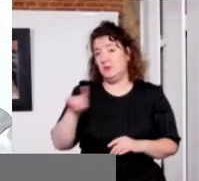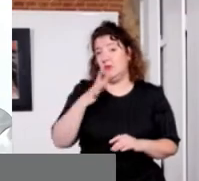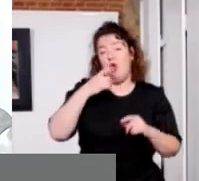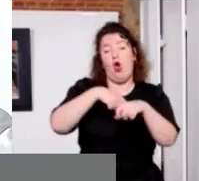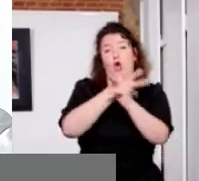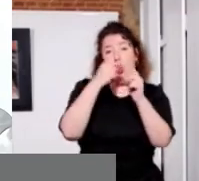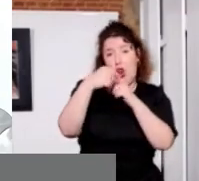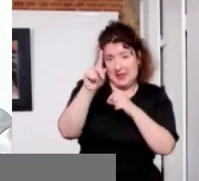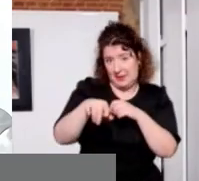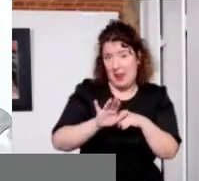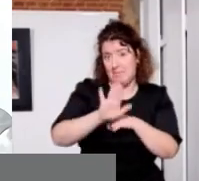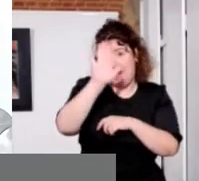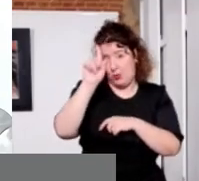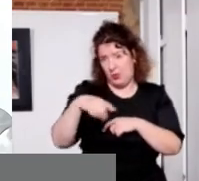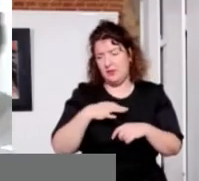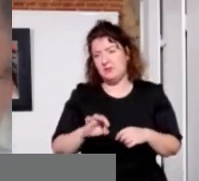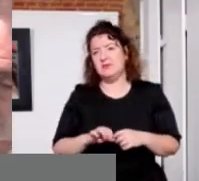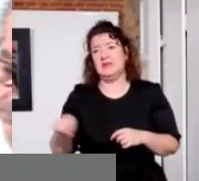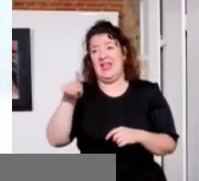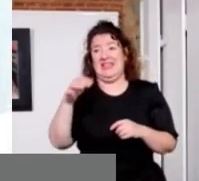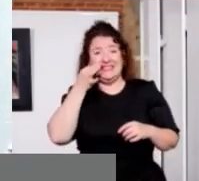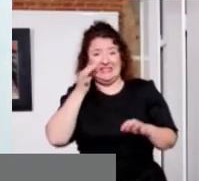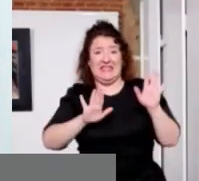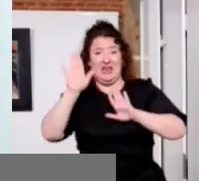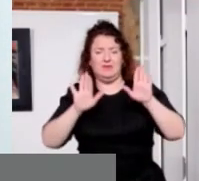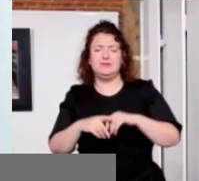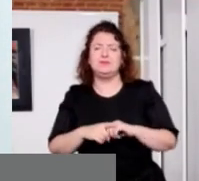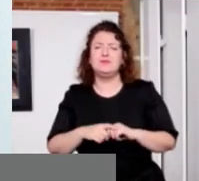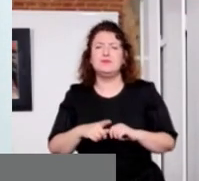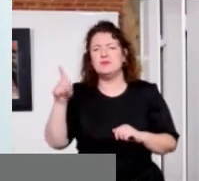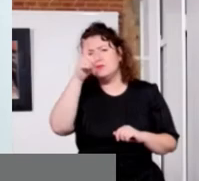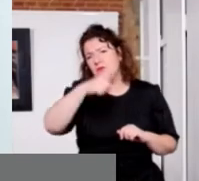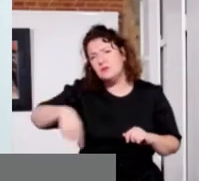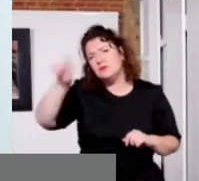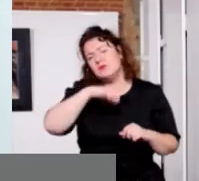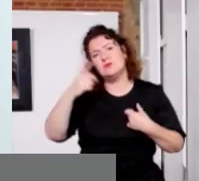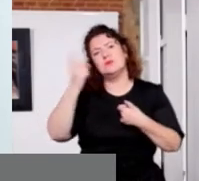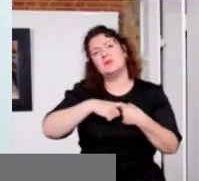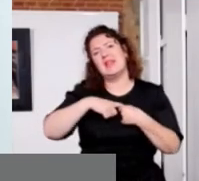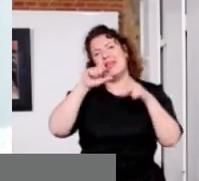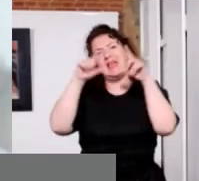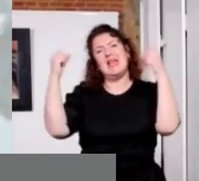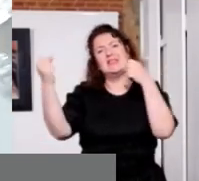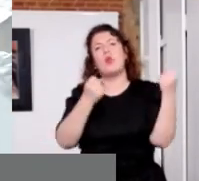que están en casa también, si pueden levantar la mano digital, ¿cuántos de ustedes forman parte de alguna entidad?